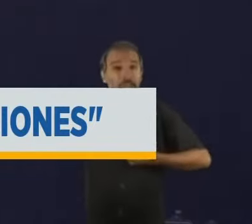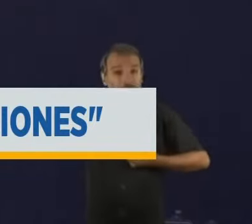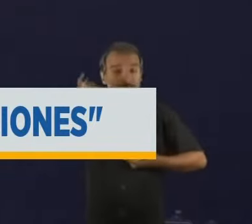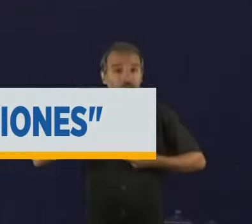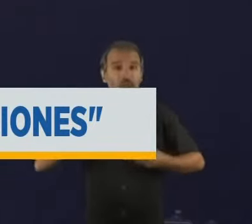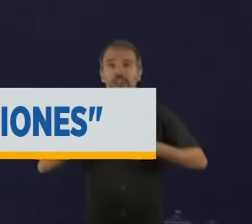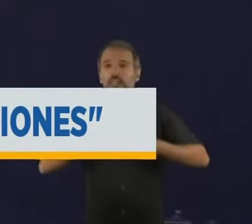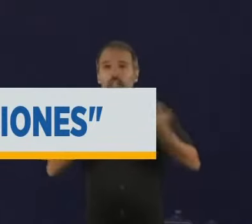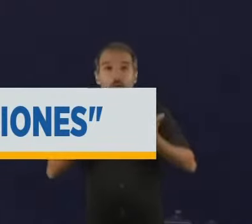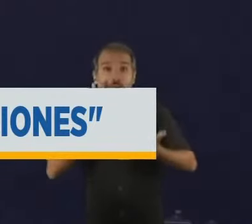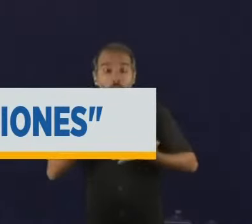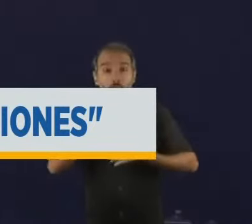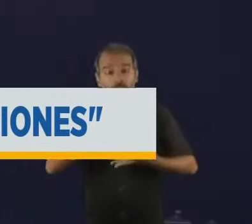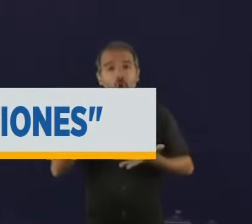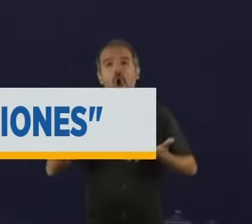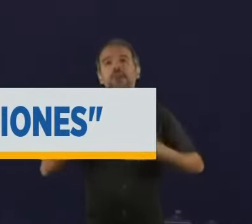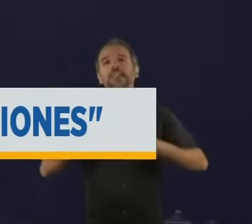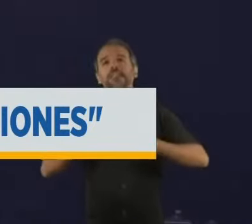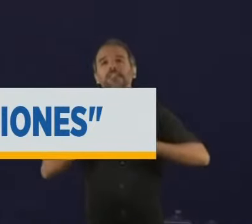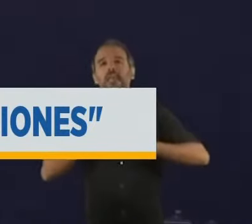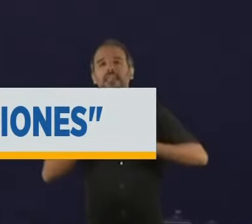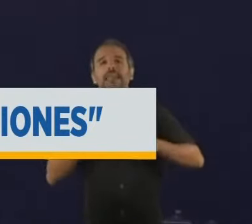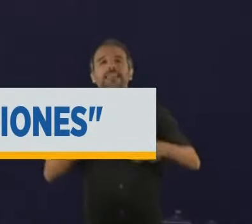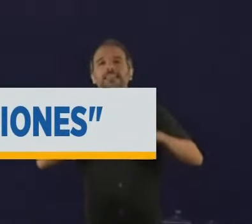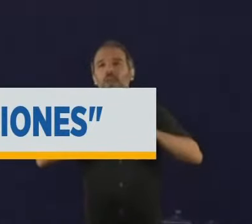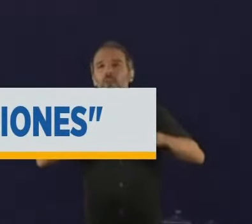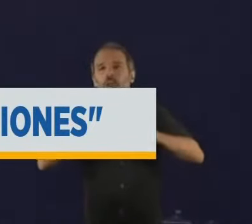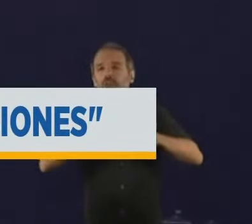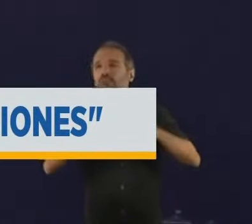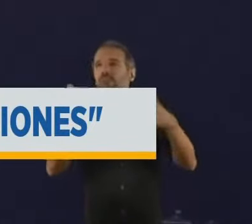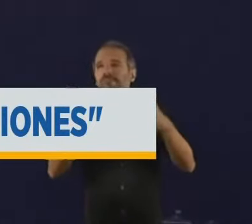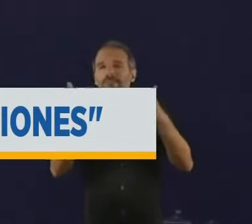amenazados o que sientan alguna situación que